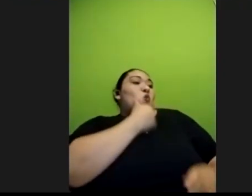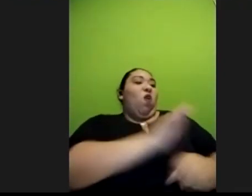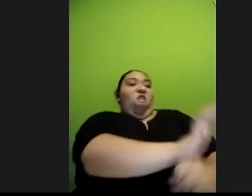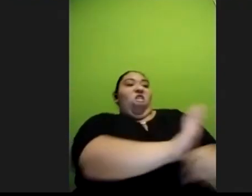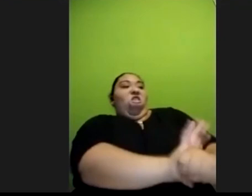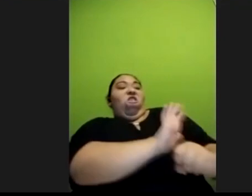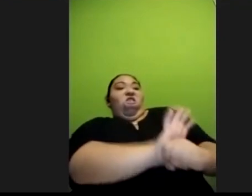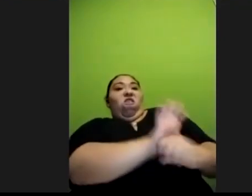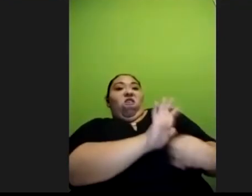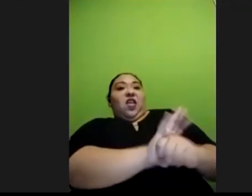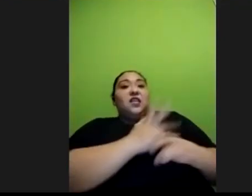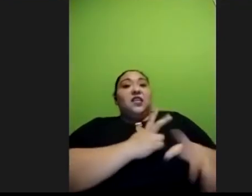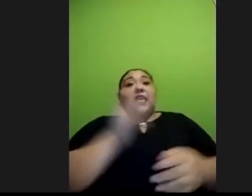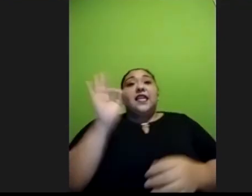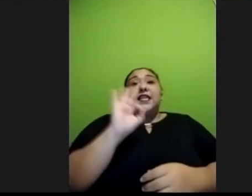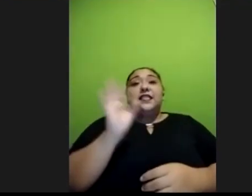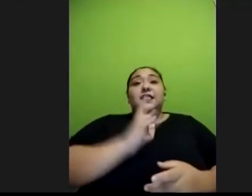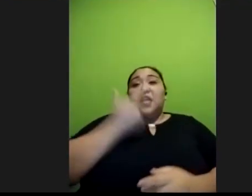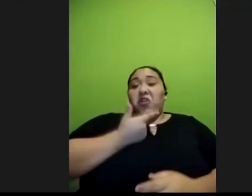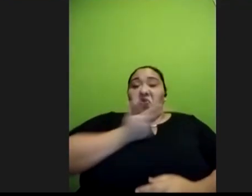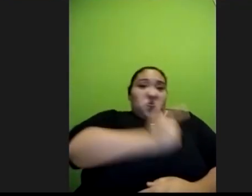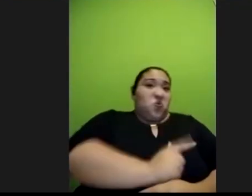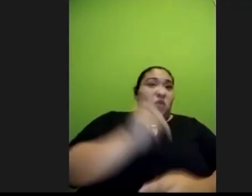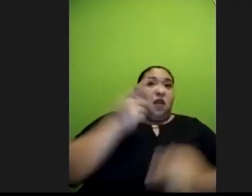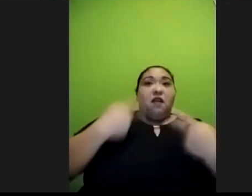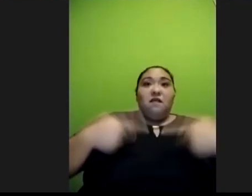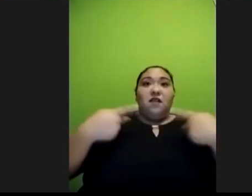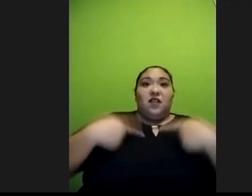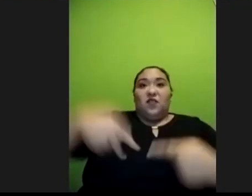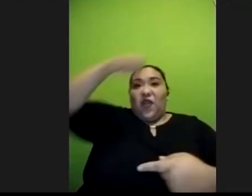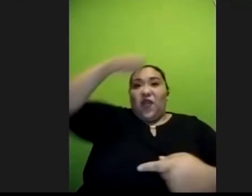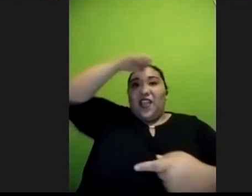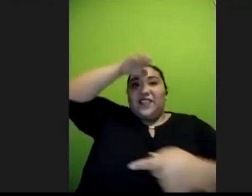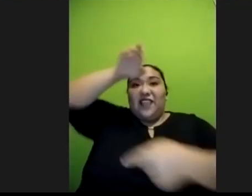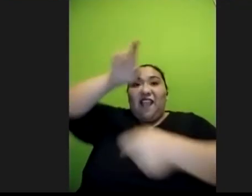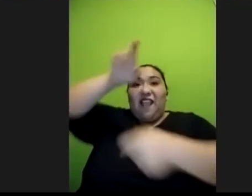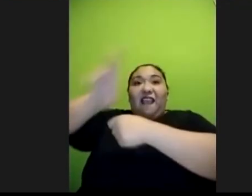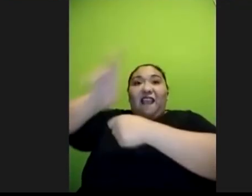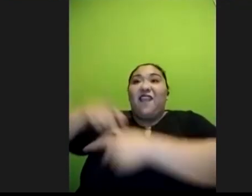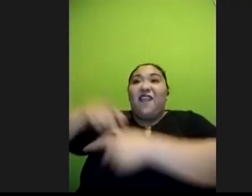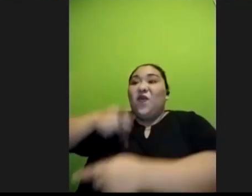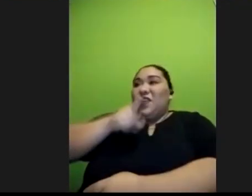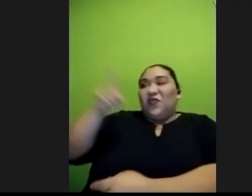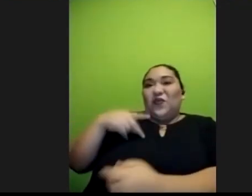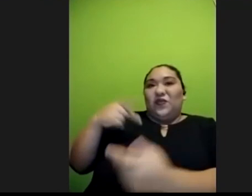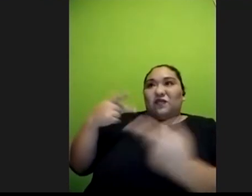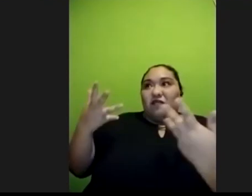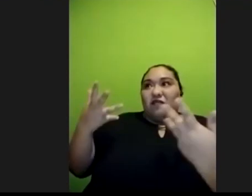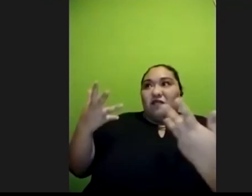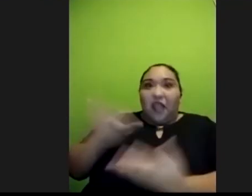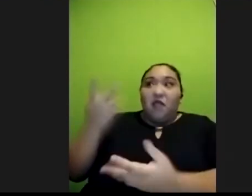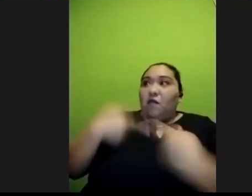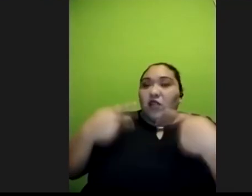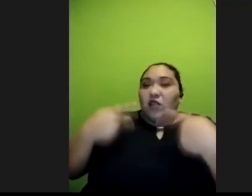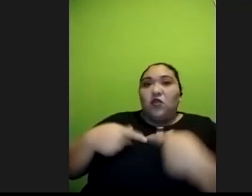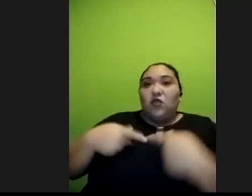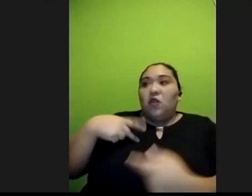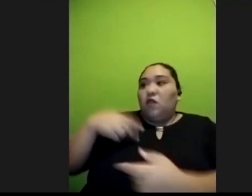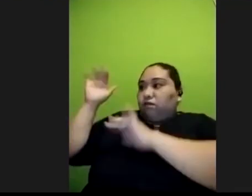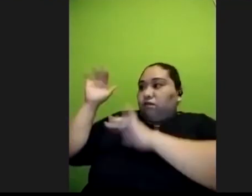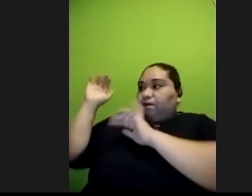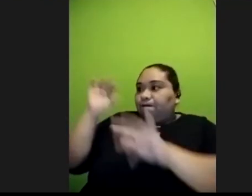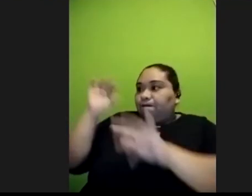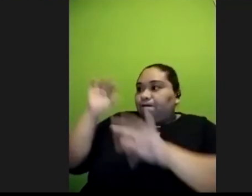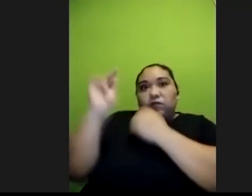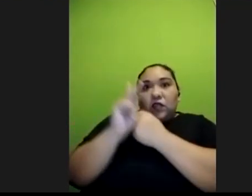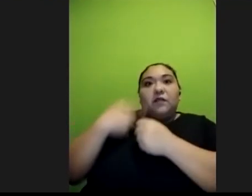los extranjeros o tenemos prejuicios con las personas que están solicitando refugio. O digamos,